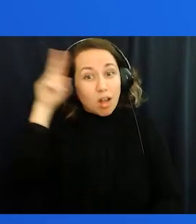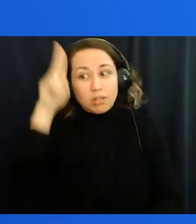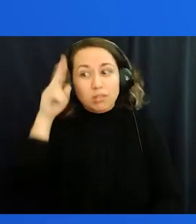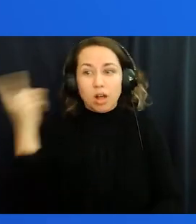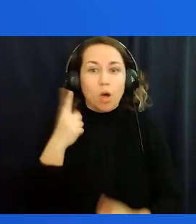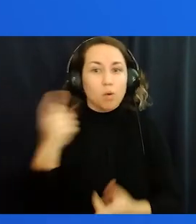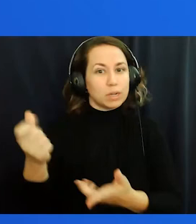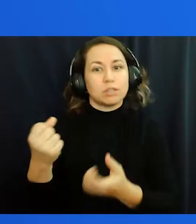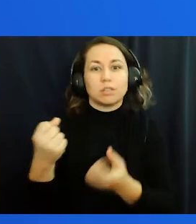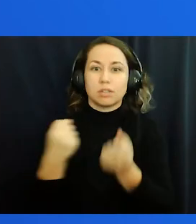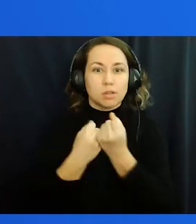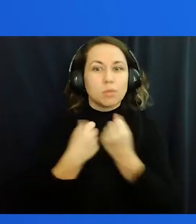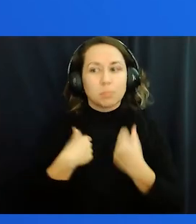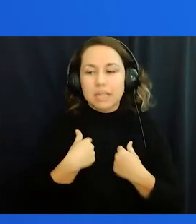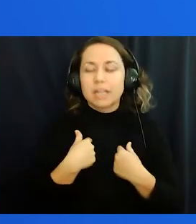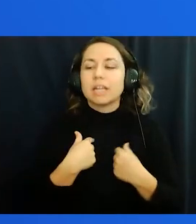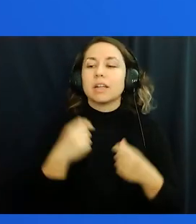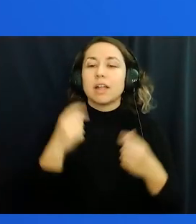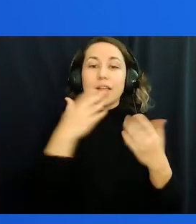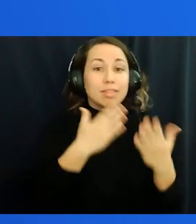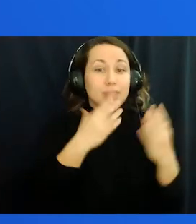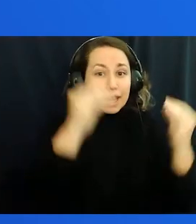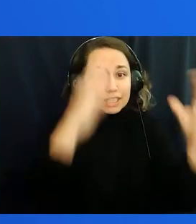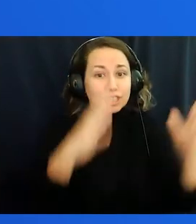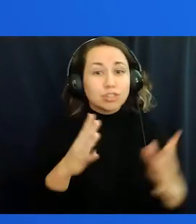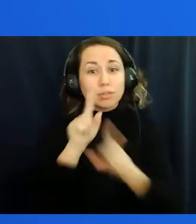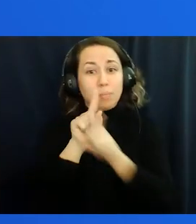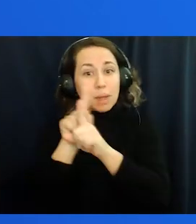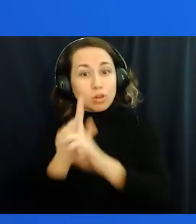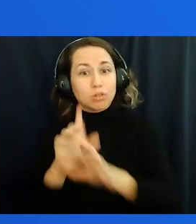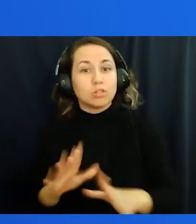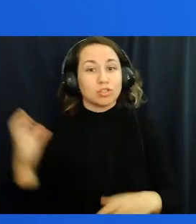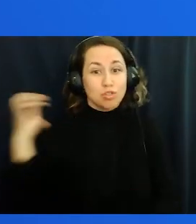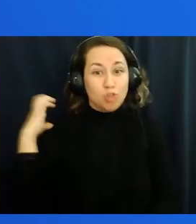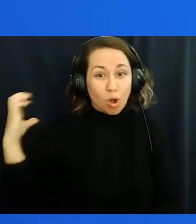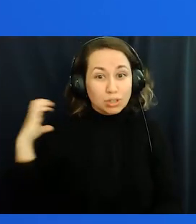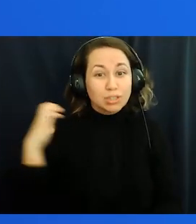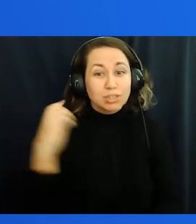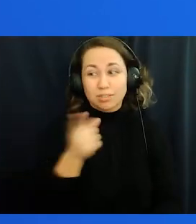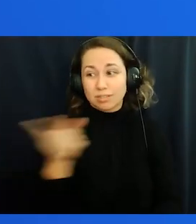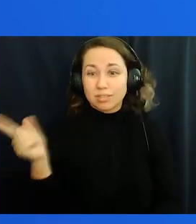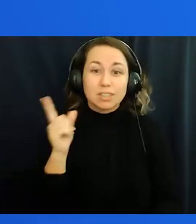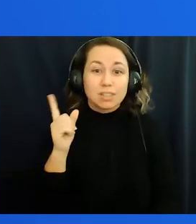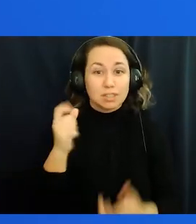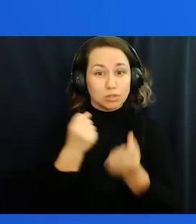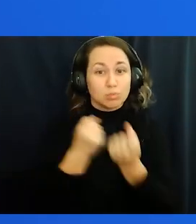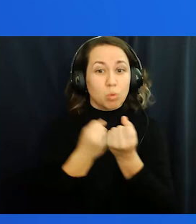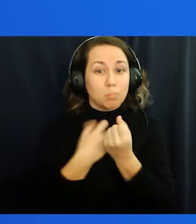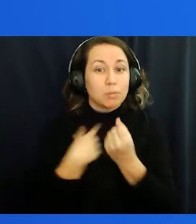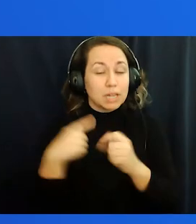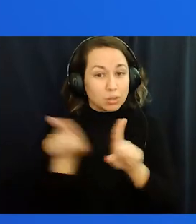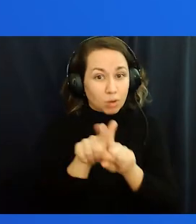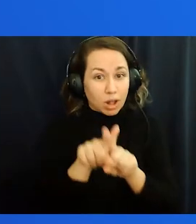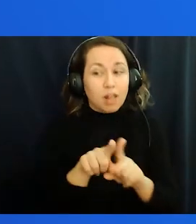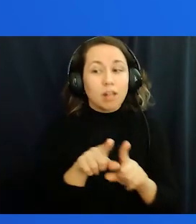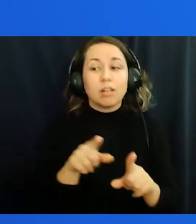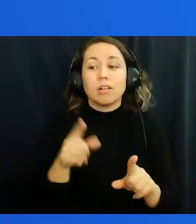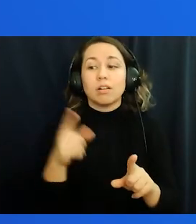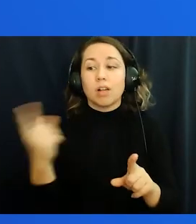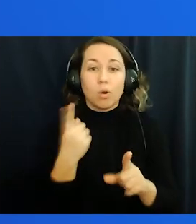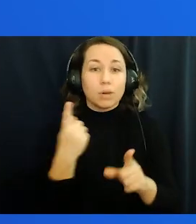en mi viaje. Quiero agradecer a mis maestros, mis mentores y entrenadores que me han apoyado también y por impulsarme a hacer algo